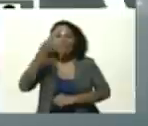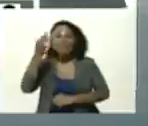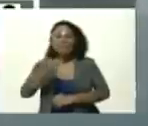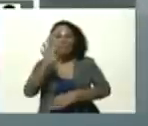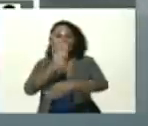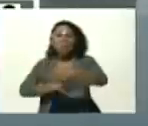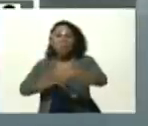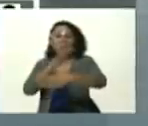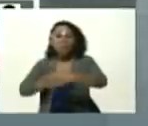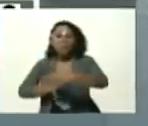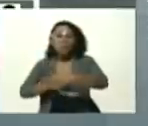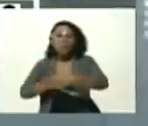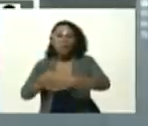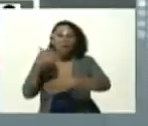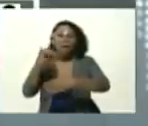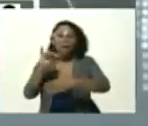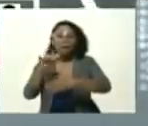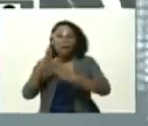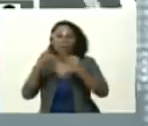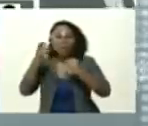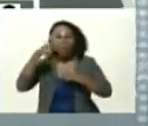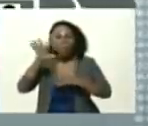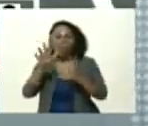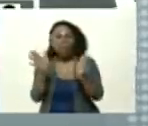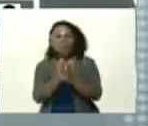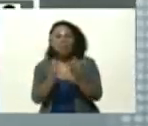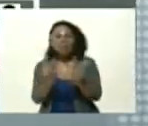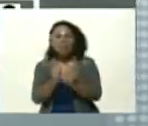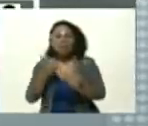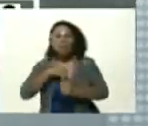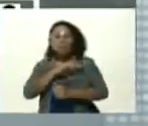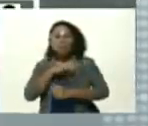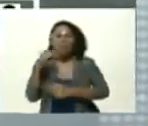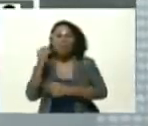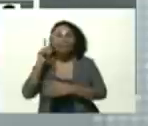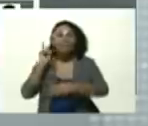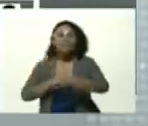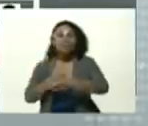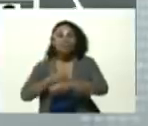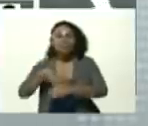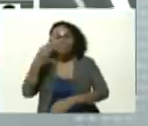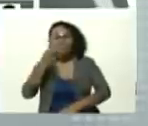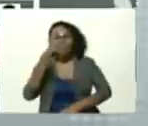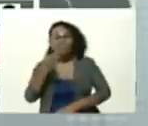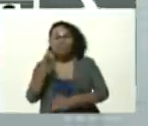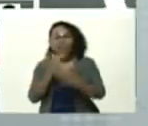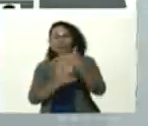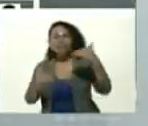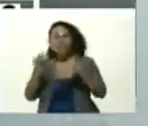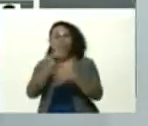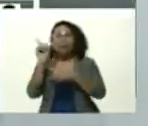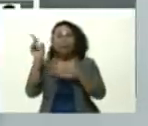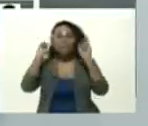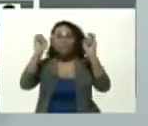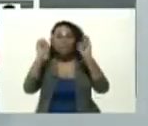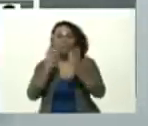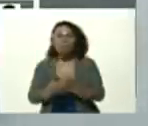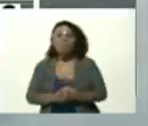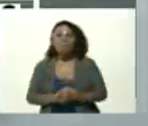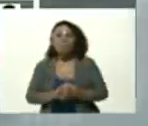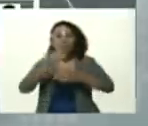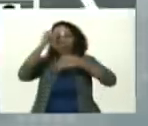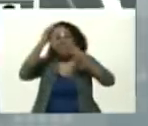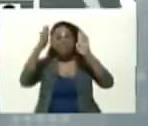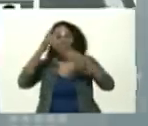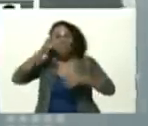Barcelona y todo el pueblo de Anzoátegui, que estamos en tiempo real encima de estos temas,